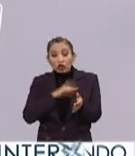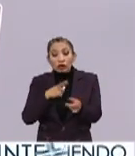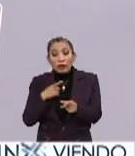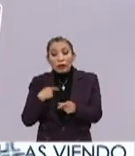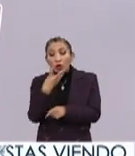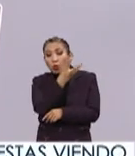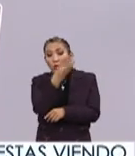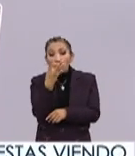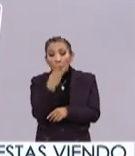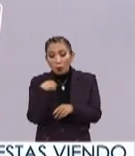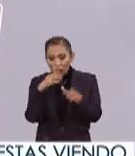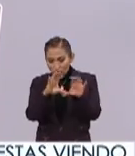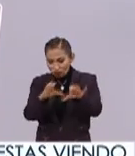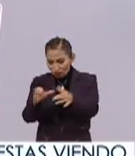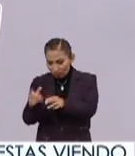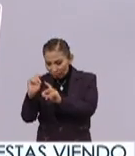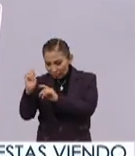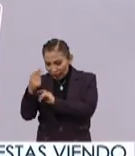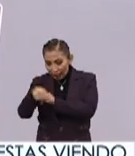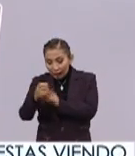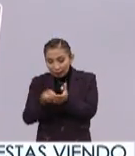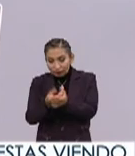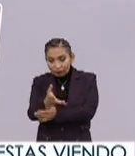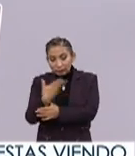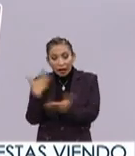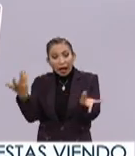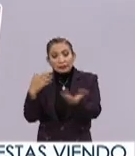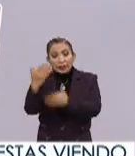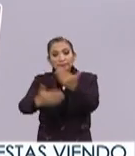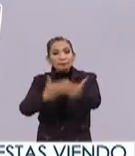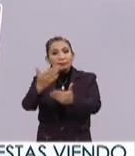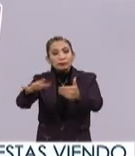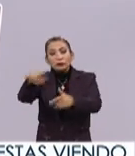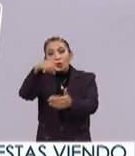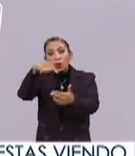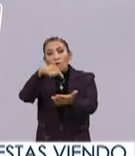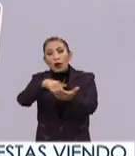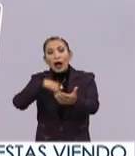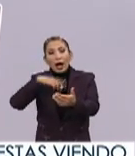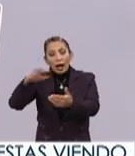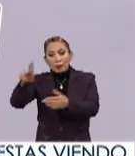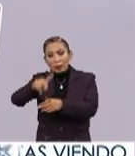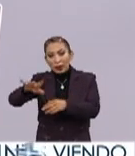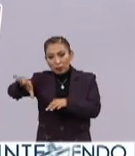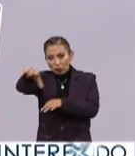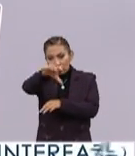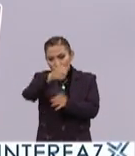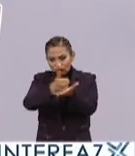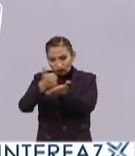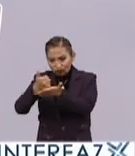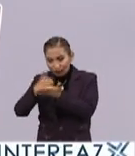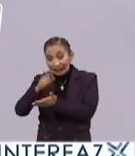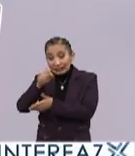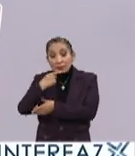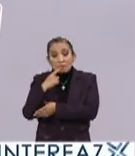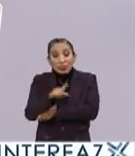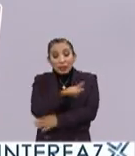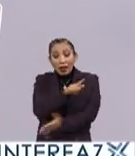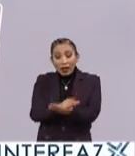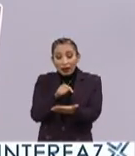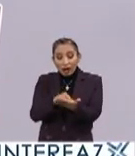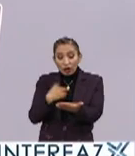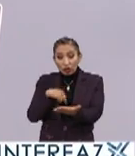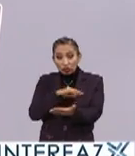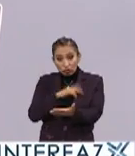formar cuadros técnicos que salgan a desarrollar las zonas rurales, y es precisamente en ese mandato de ley